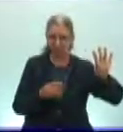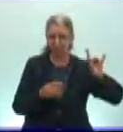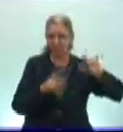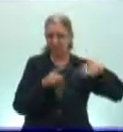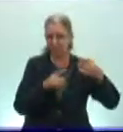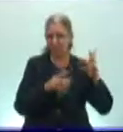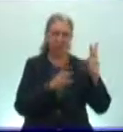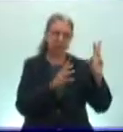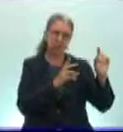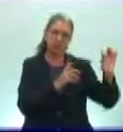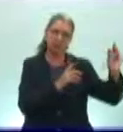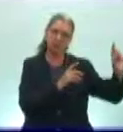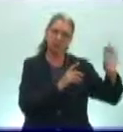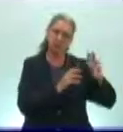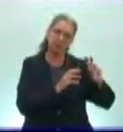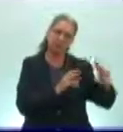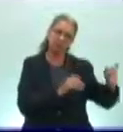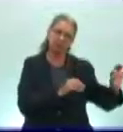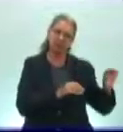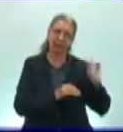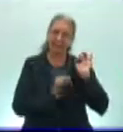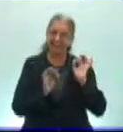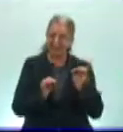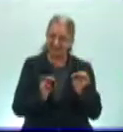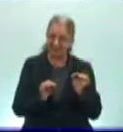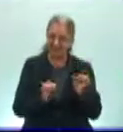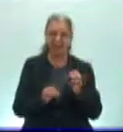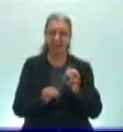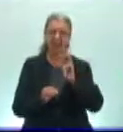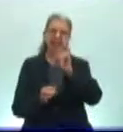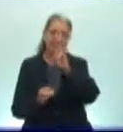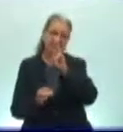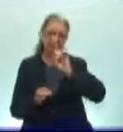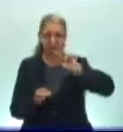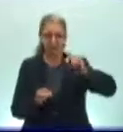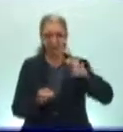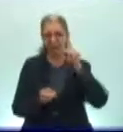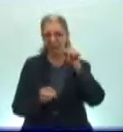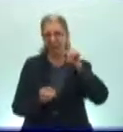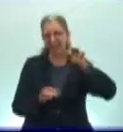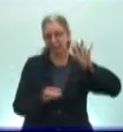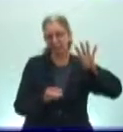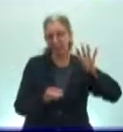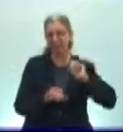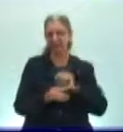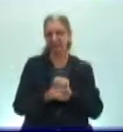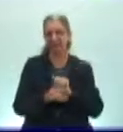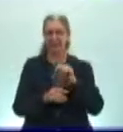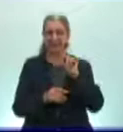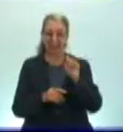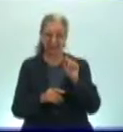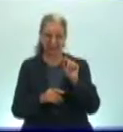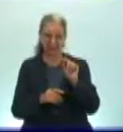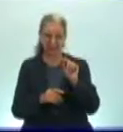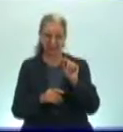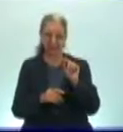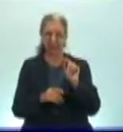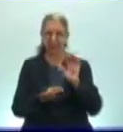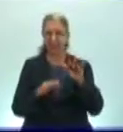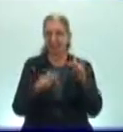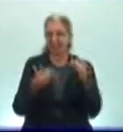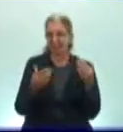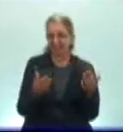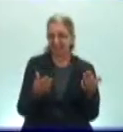cifras, pero permanece siempre 3,14. Quiere decir que